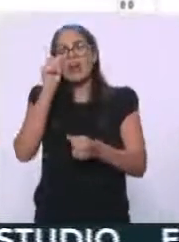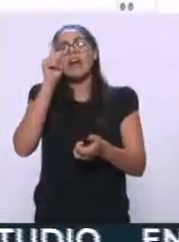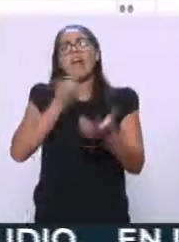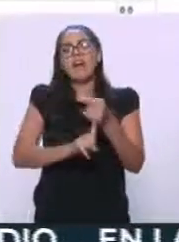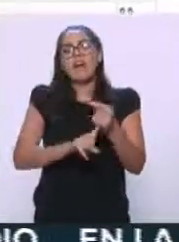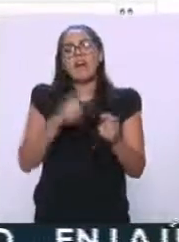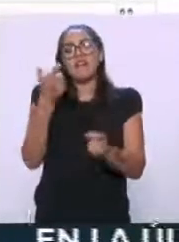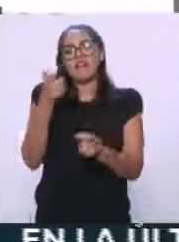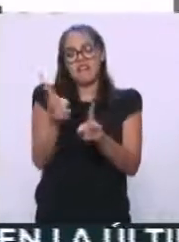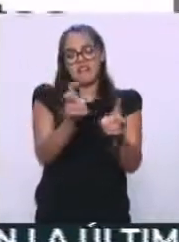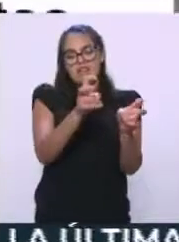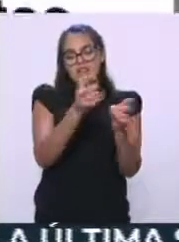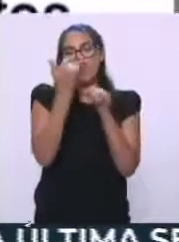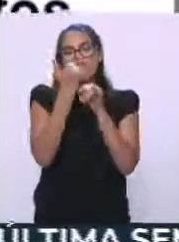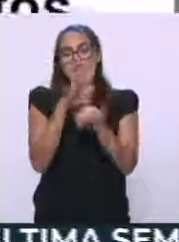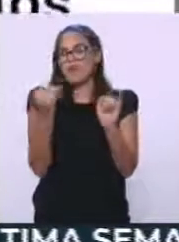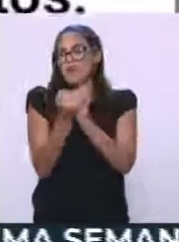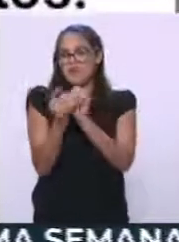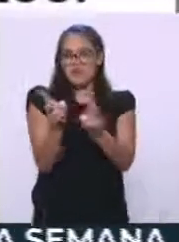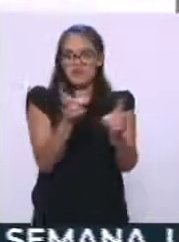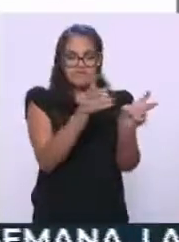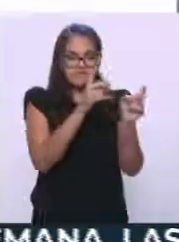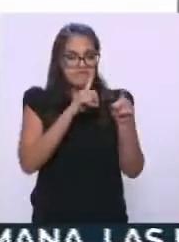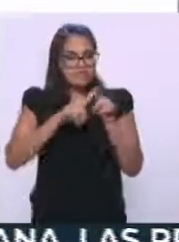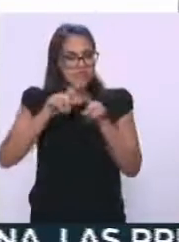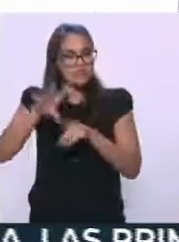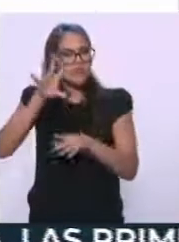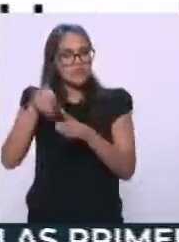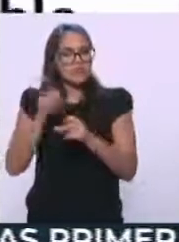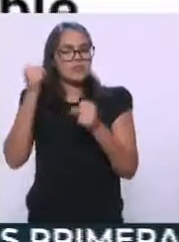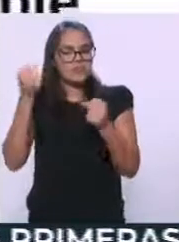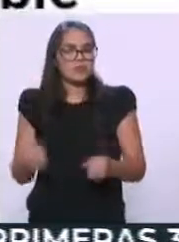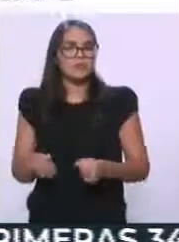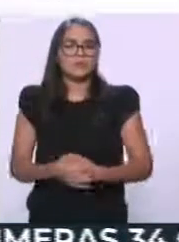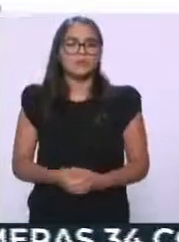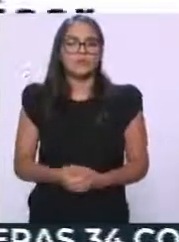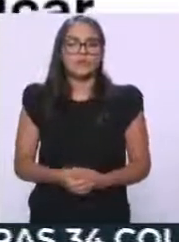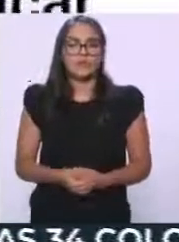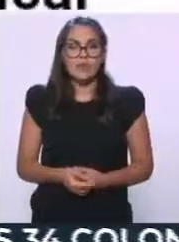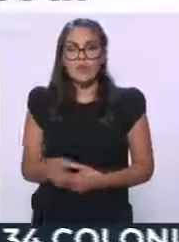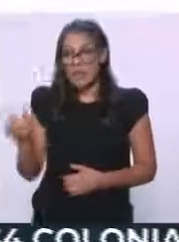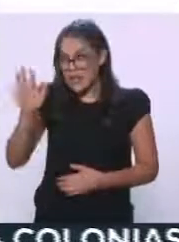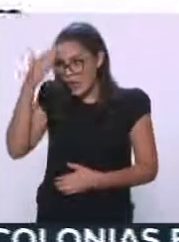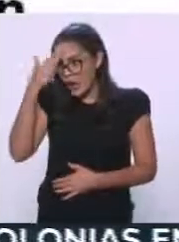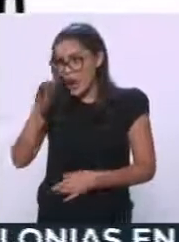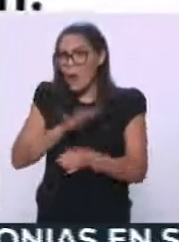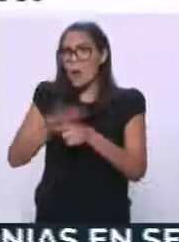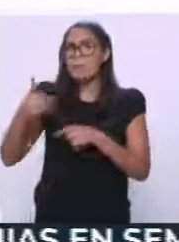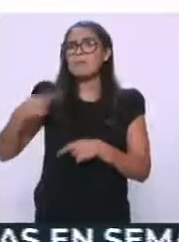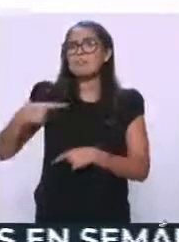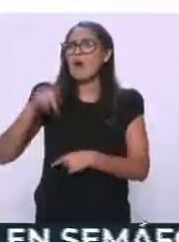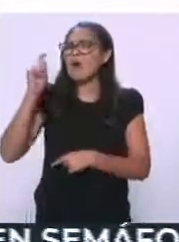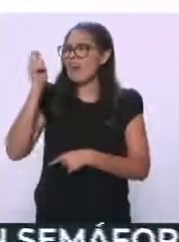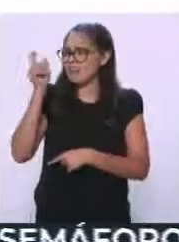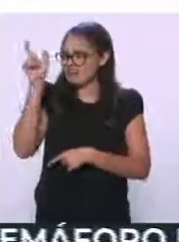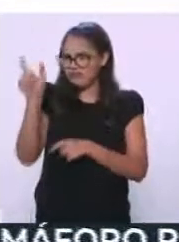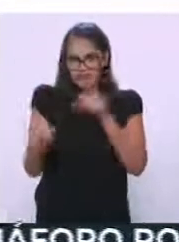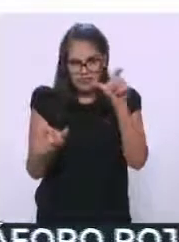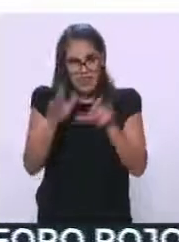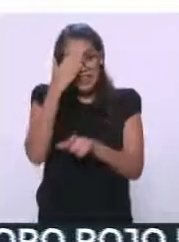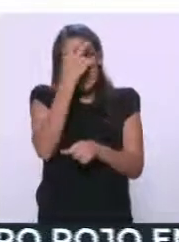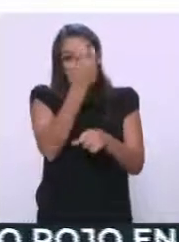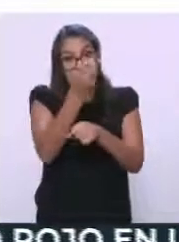con el tráfico. Algo que habíamos explicado la vez pasada. ¿Y hay investigaciones al respecto? ¿Se sabe quiénes son? ¿Hay alguna